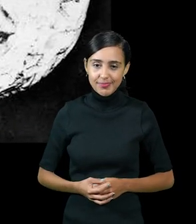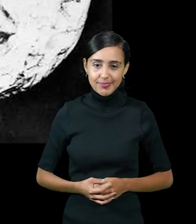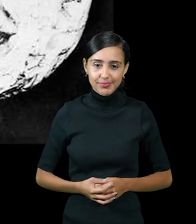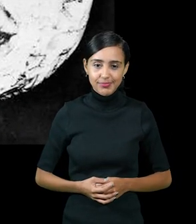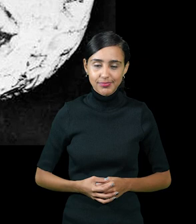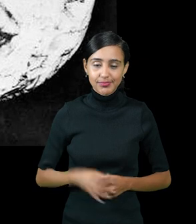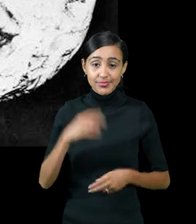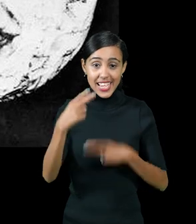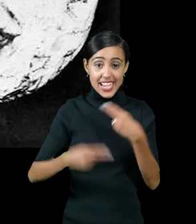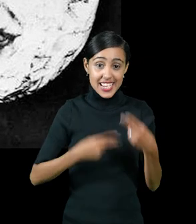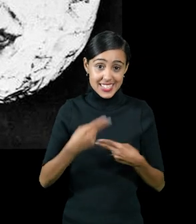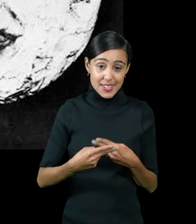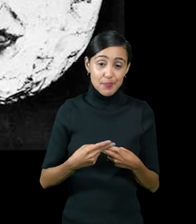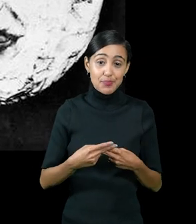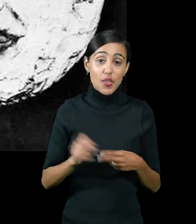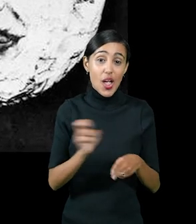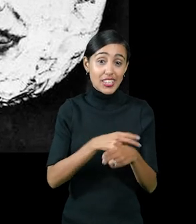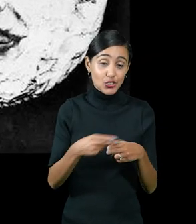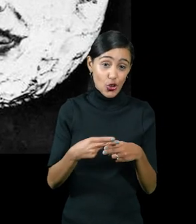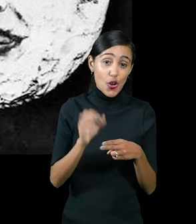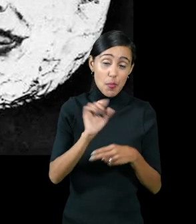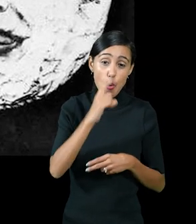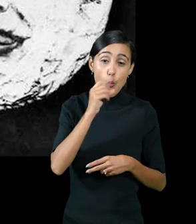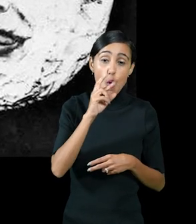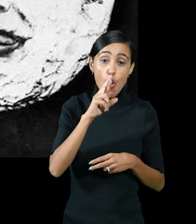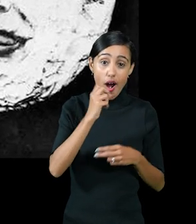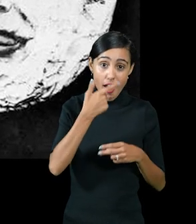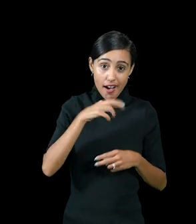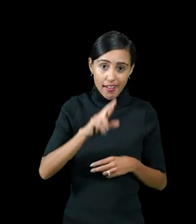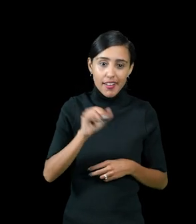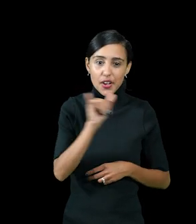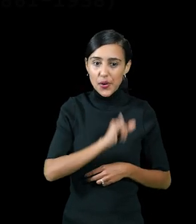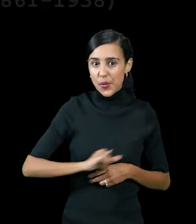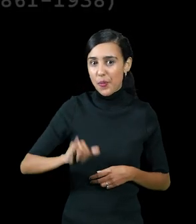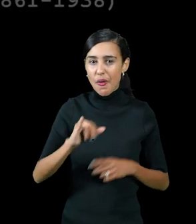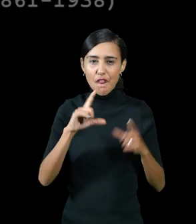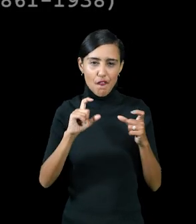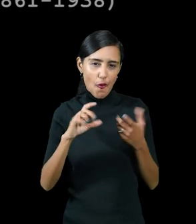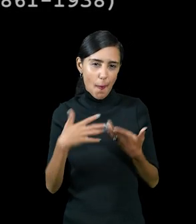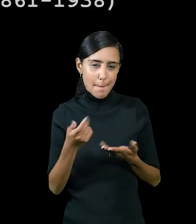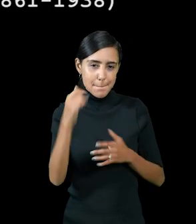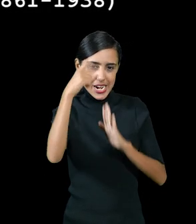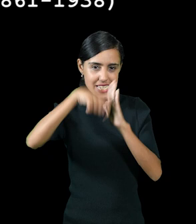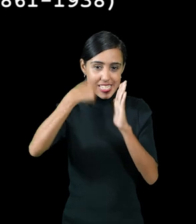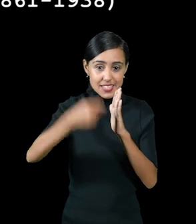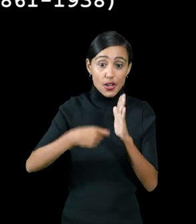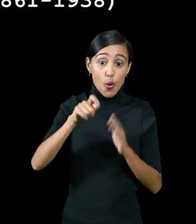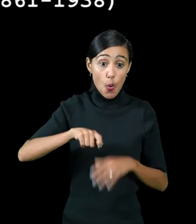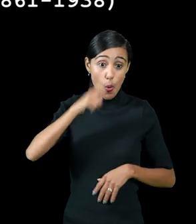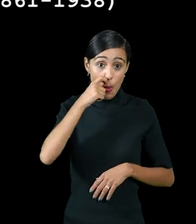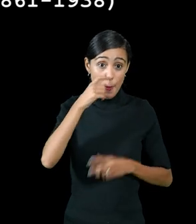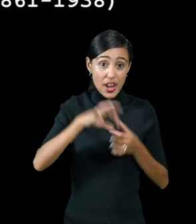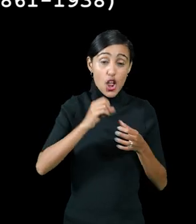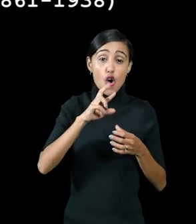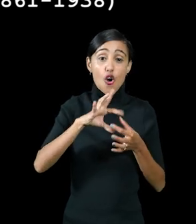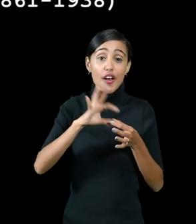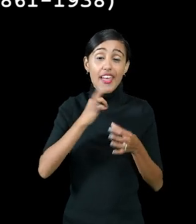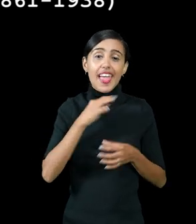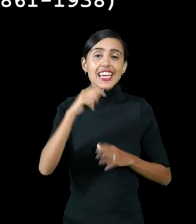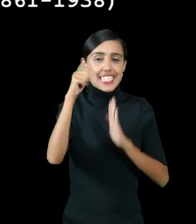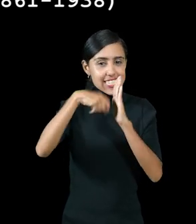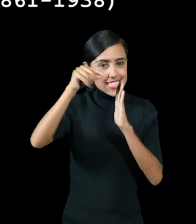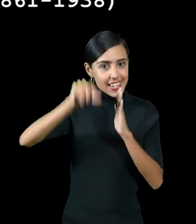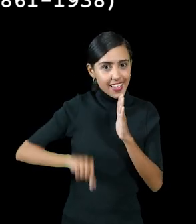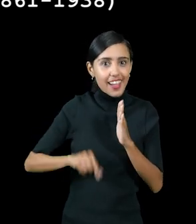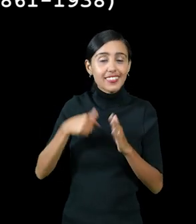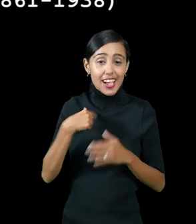La creación del storyboard o guión gráfico como herramienta cinematográfica se atribuye a Georges Méliès, cineasta y precursor de